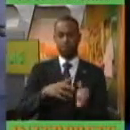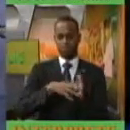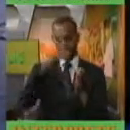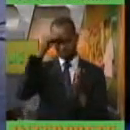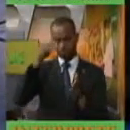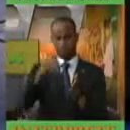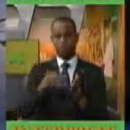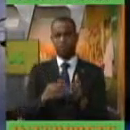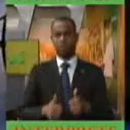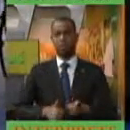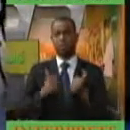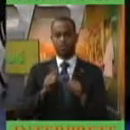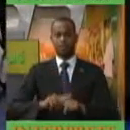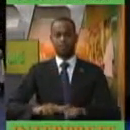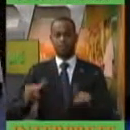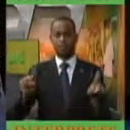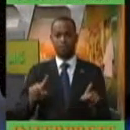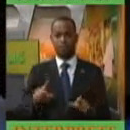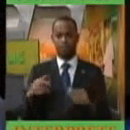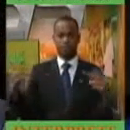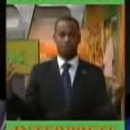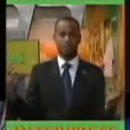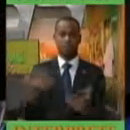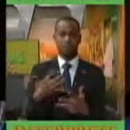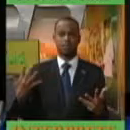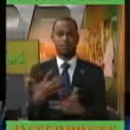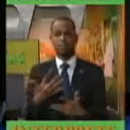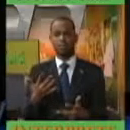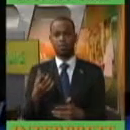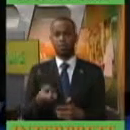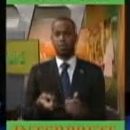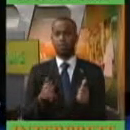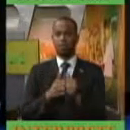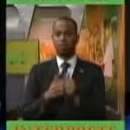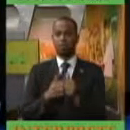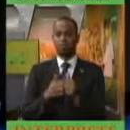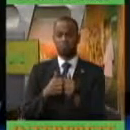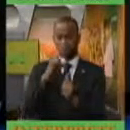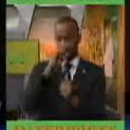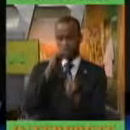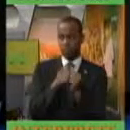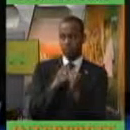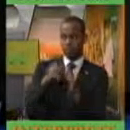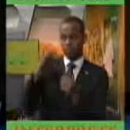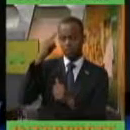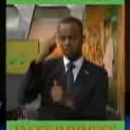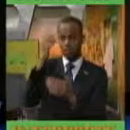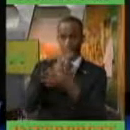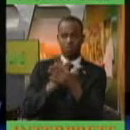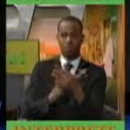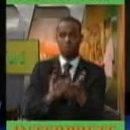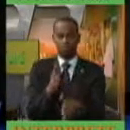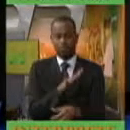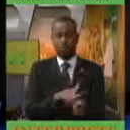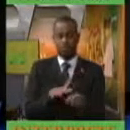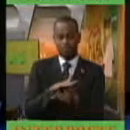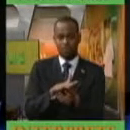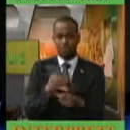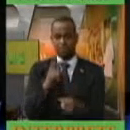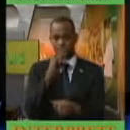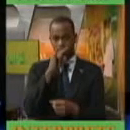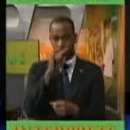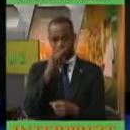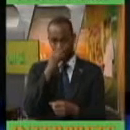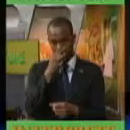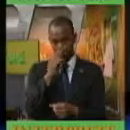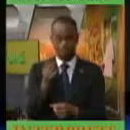en diversidad. Que no se asusten porque haya un niño con parálisis cerebral en un aula común, o un niño ciego,